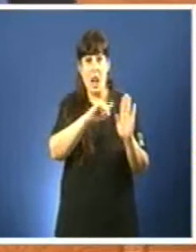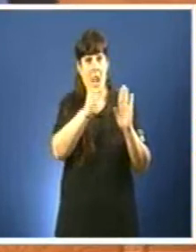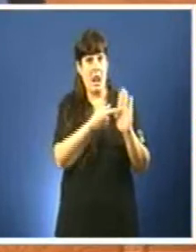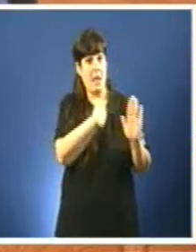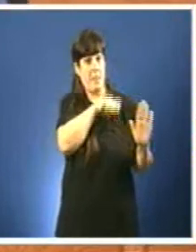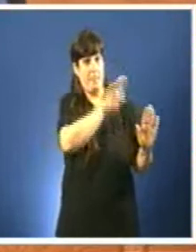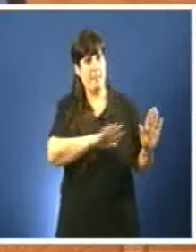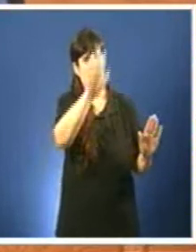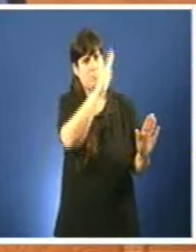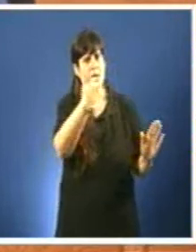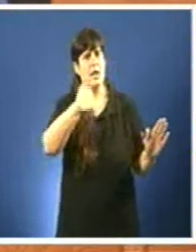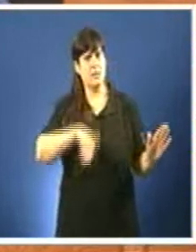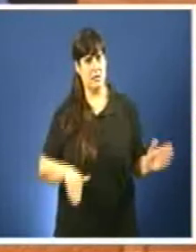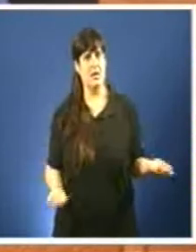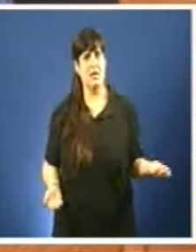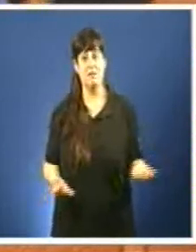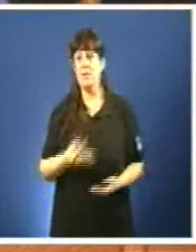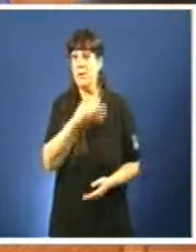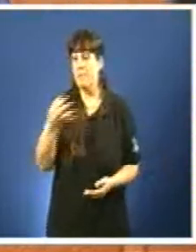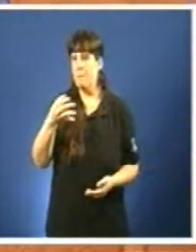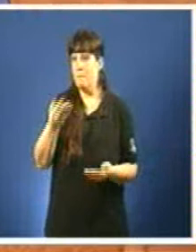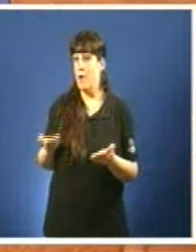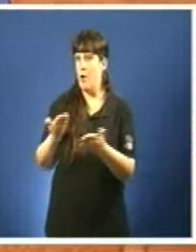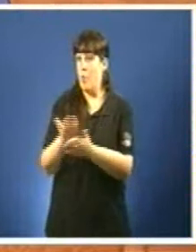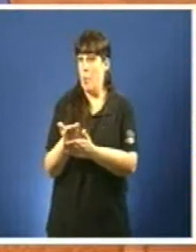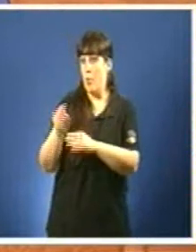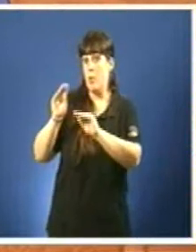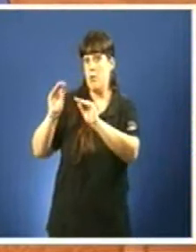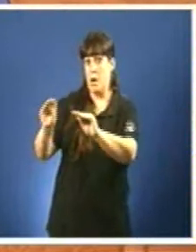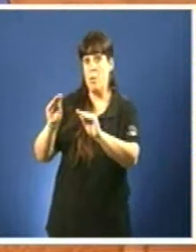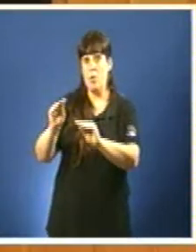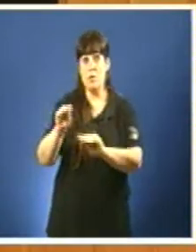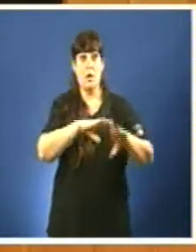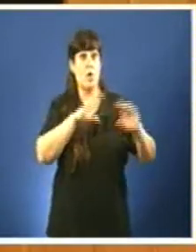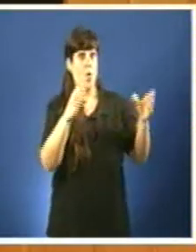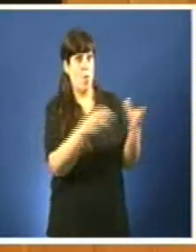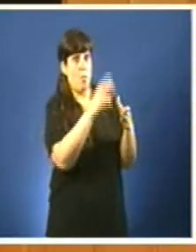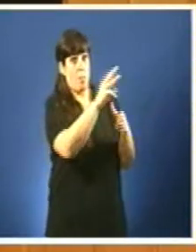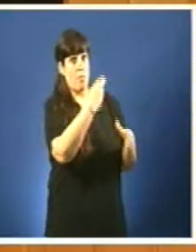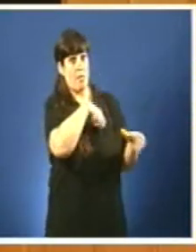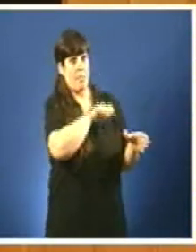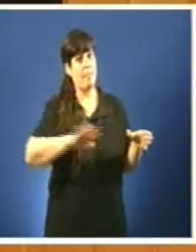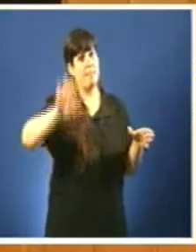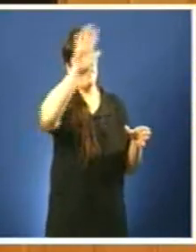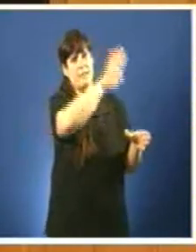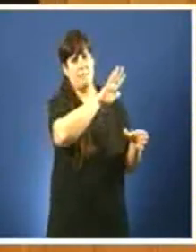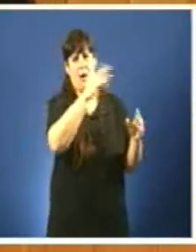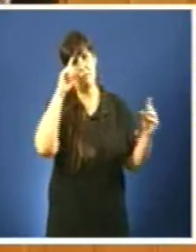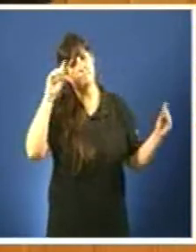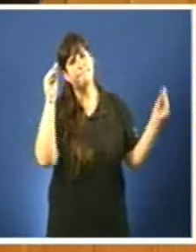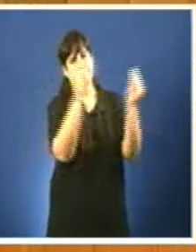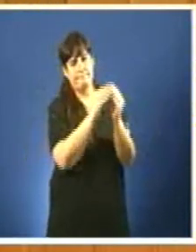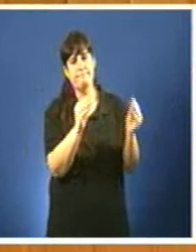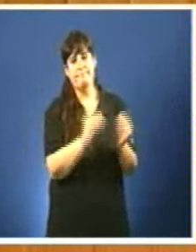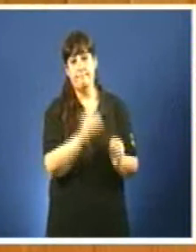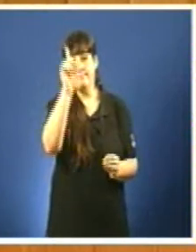propostas que enunciou son coincidentes cas que está defendendo o Partido Popular a nivel de Estado. Quere vostede unha lei de financiación específica para Galicia,